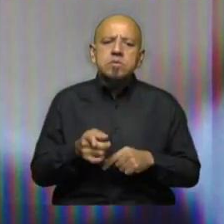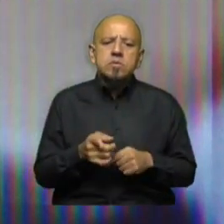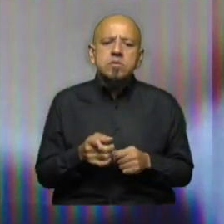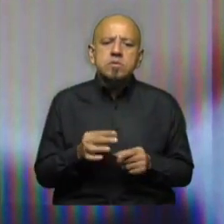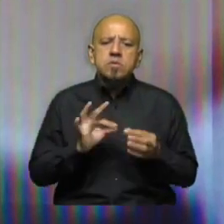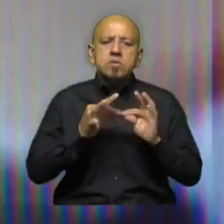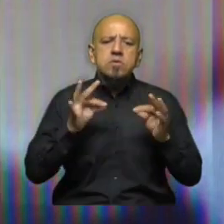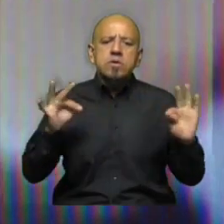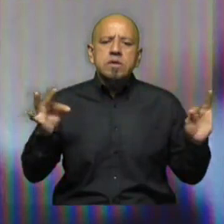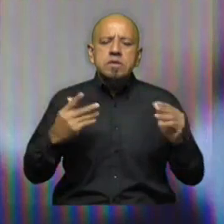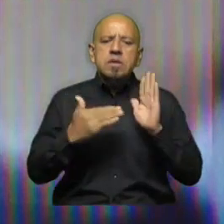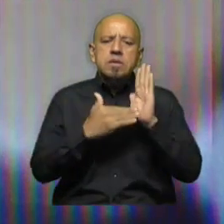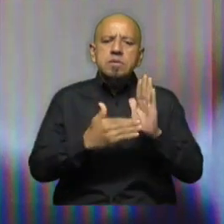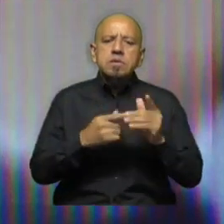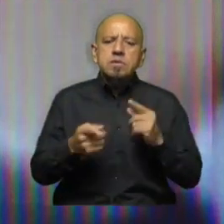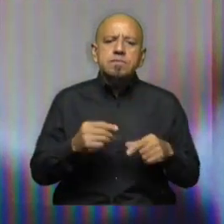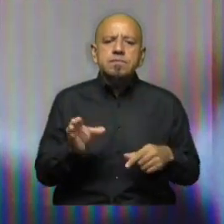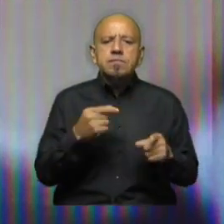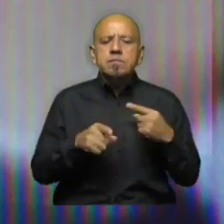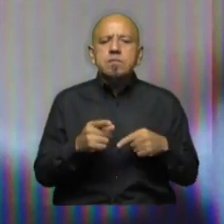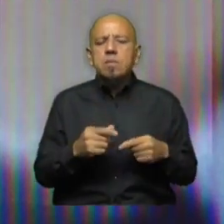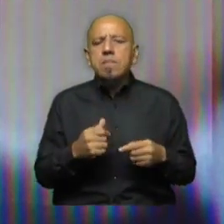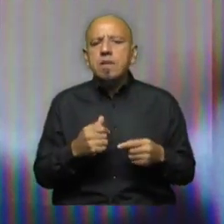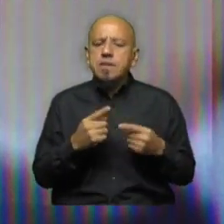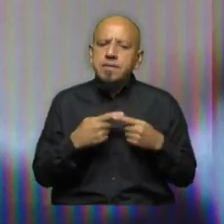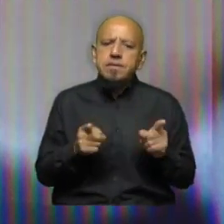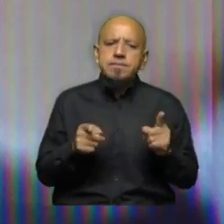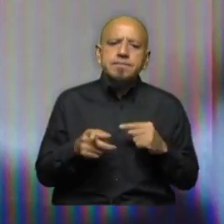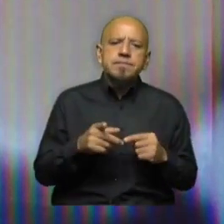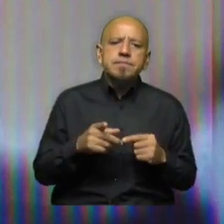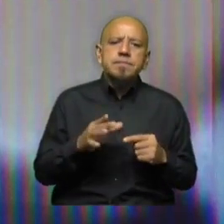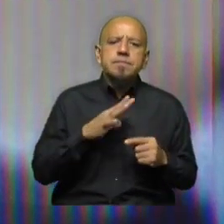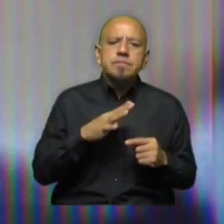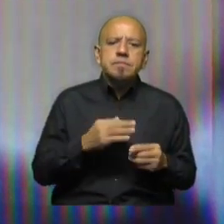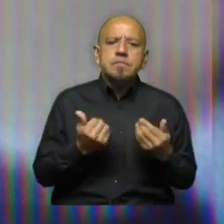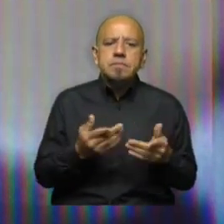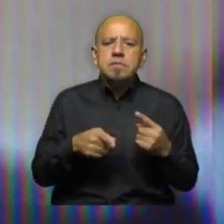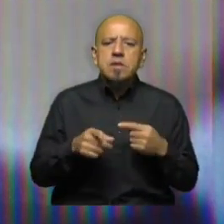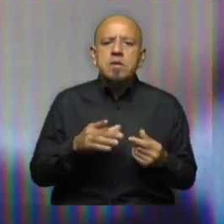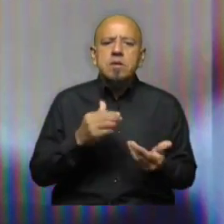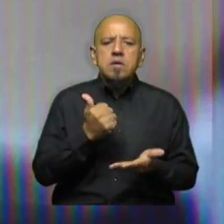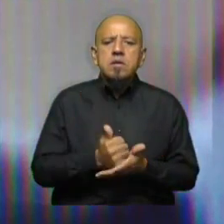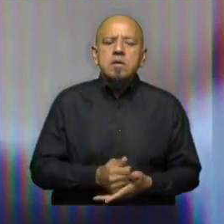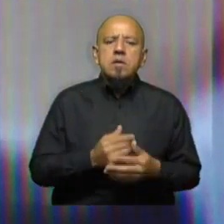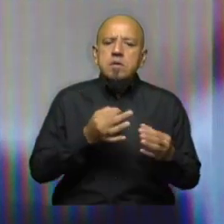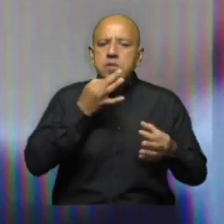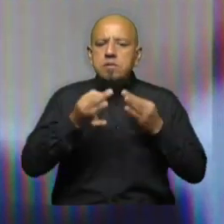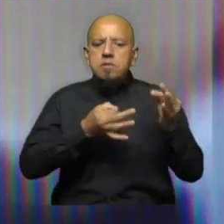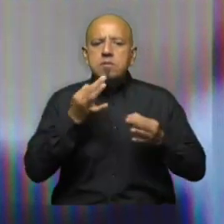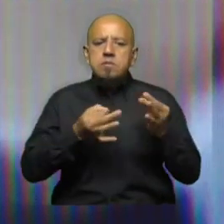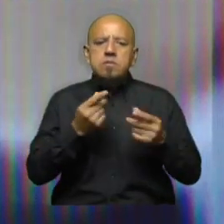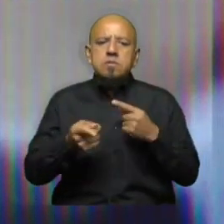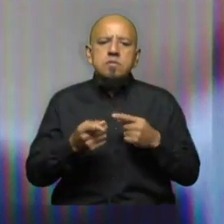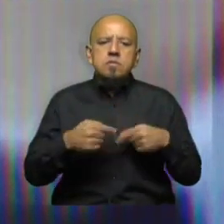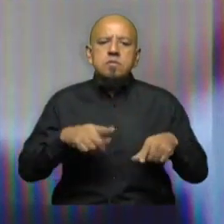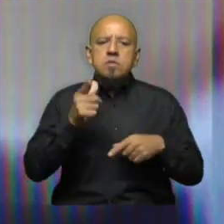frase representa toda otra devolución al sistema que lo había depositado a él ahí, y está muy bien explicado ahí por